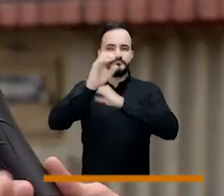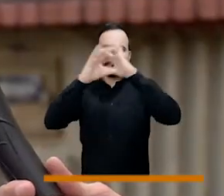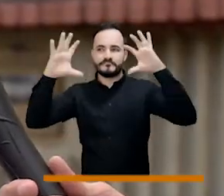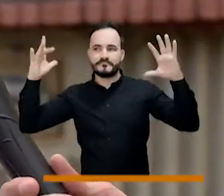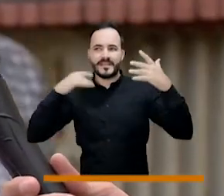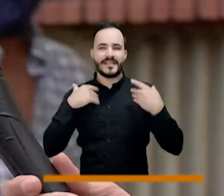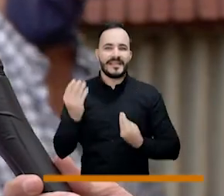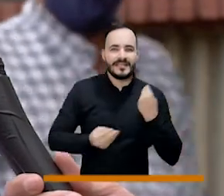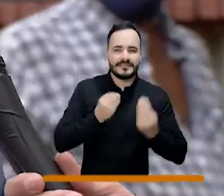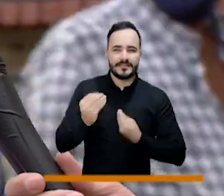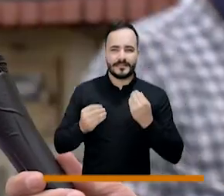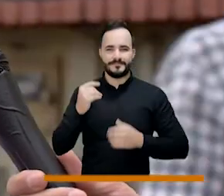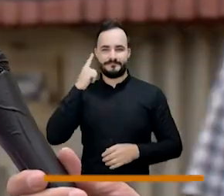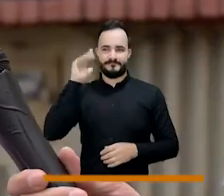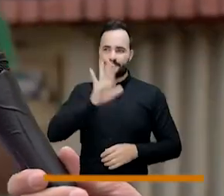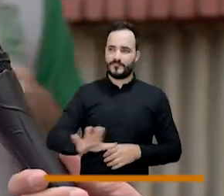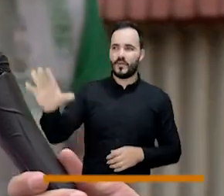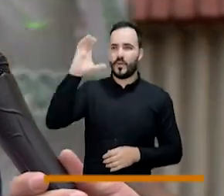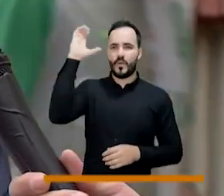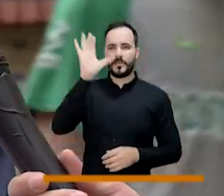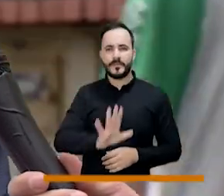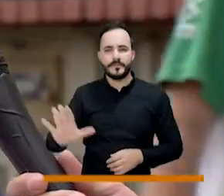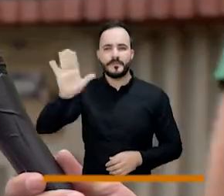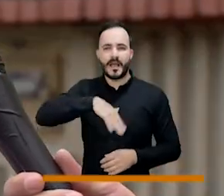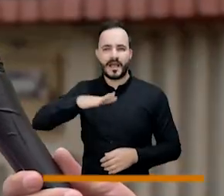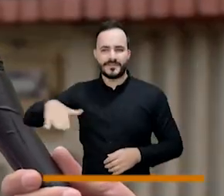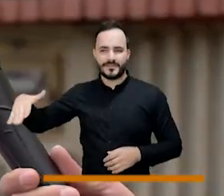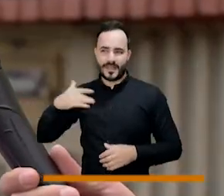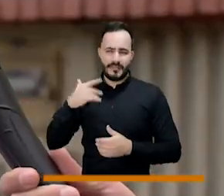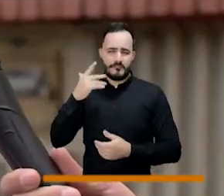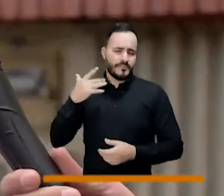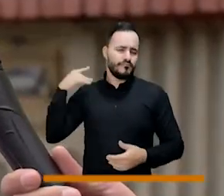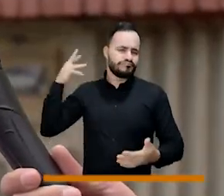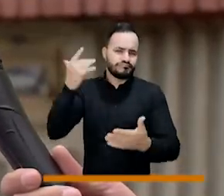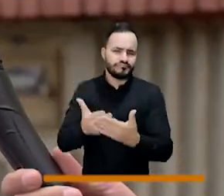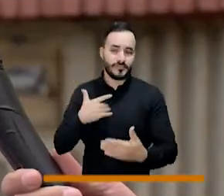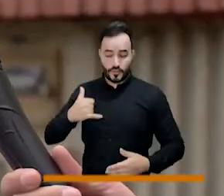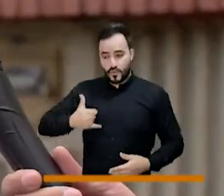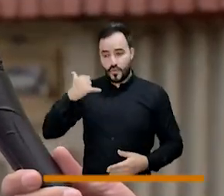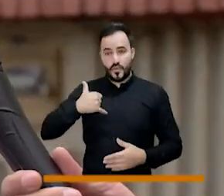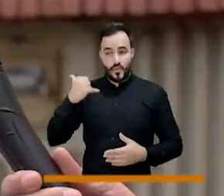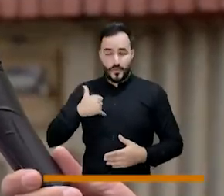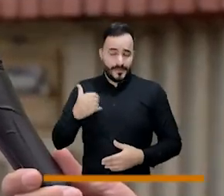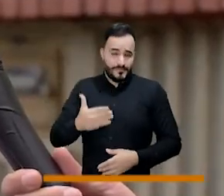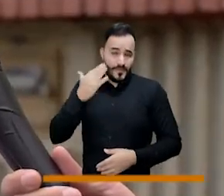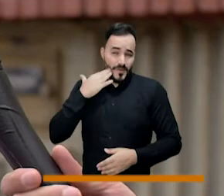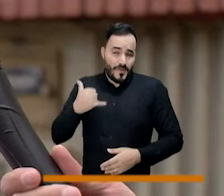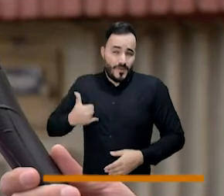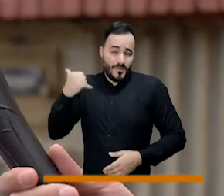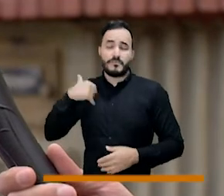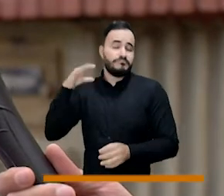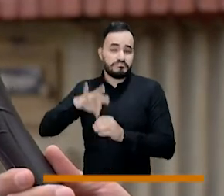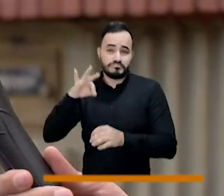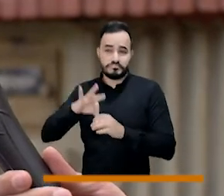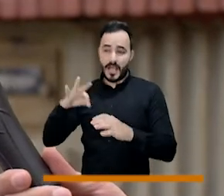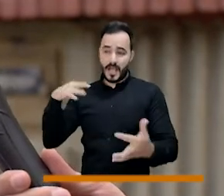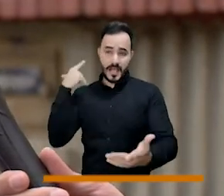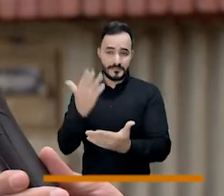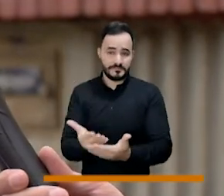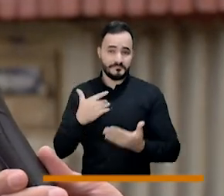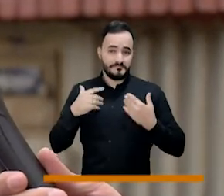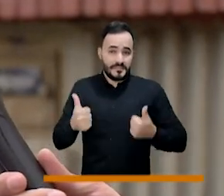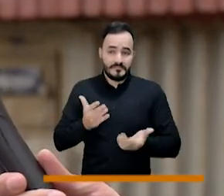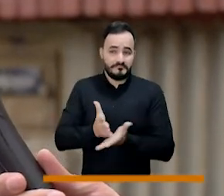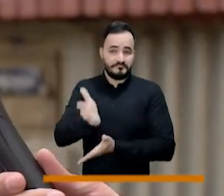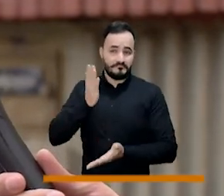lo futuro que viene para el país, para el departamento. Entonces siempre lo he hecho desde muy joven, con mucha alegría, participar, promover la participación de los ciudadanos